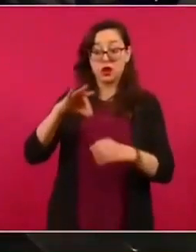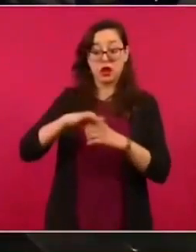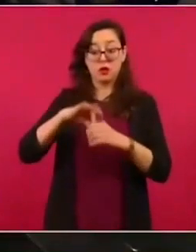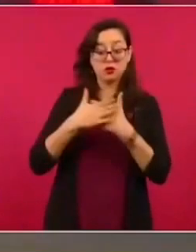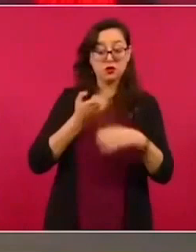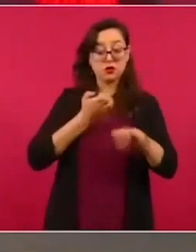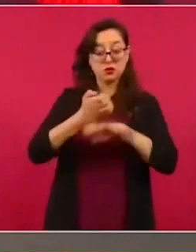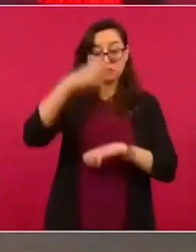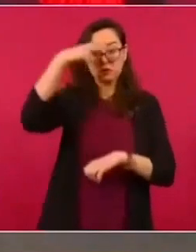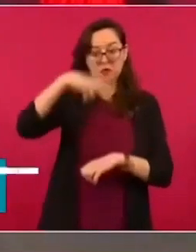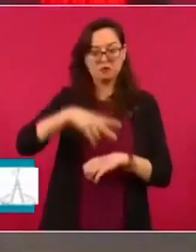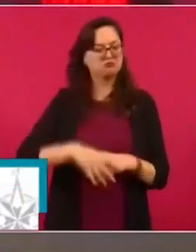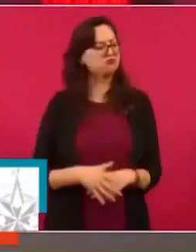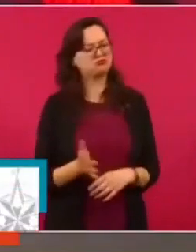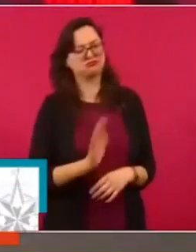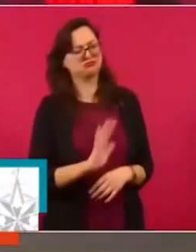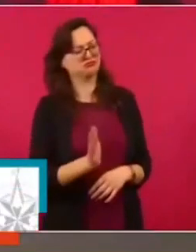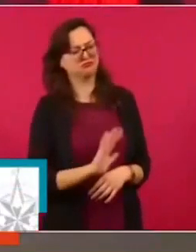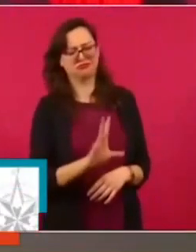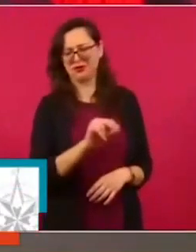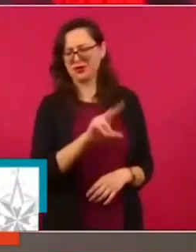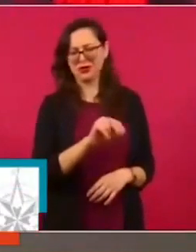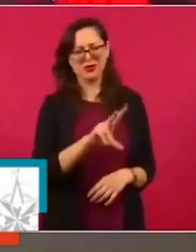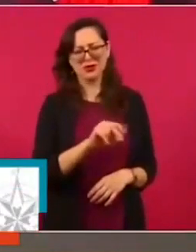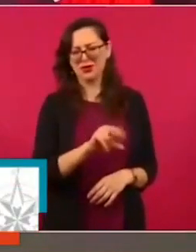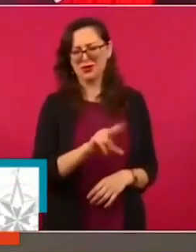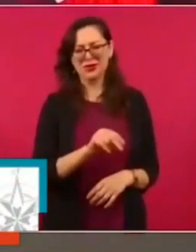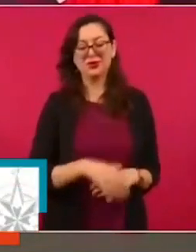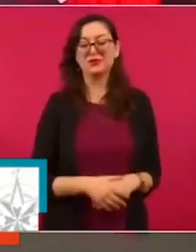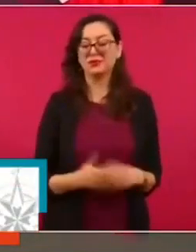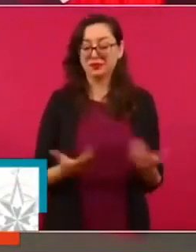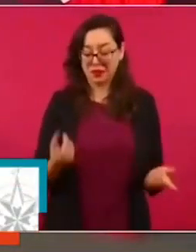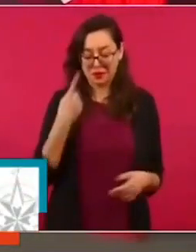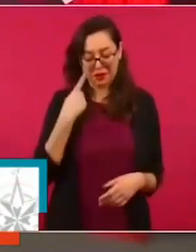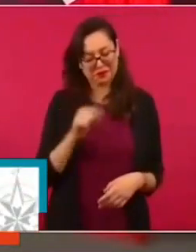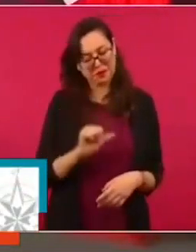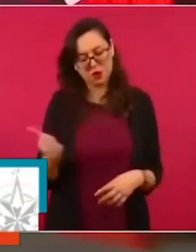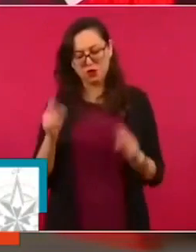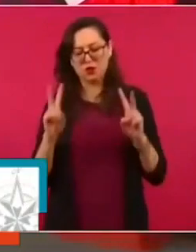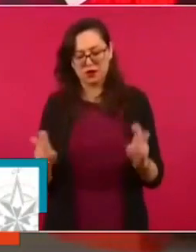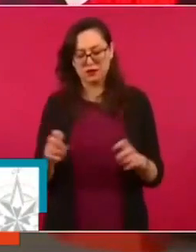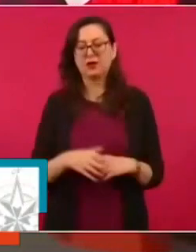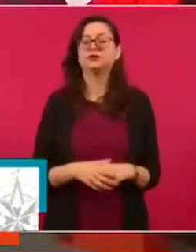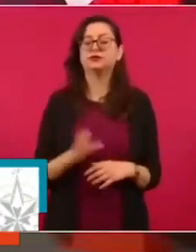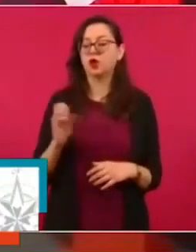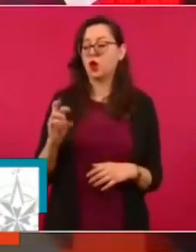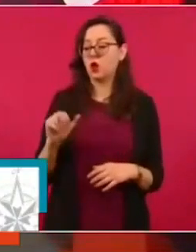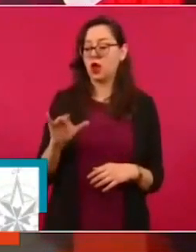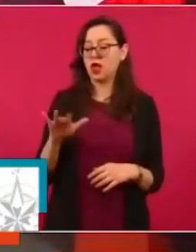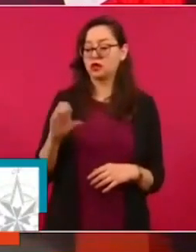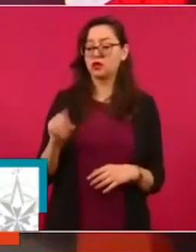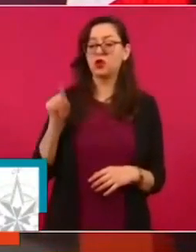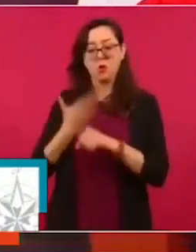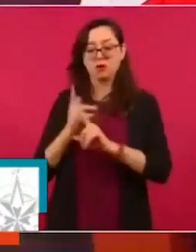¿Quieren platicarme sobre otra cosa en el caso de Horacio, aun cuando está de coordinador